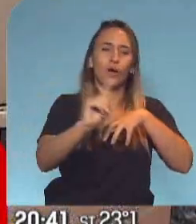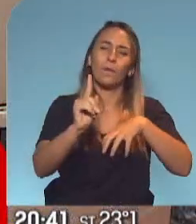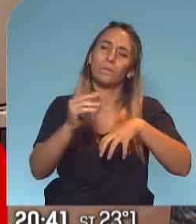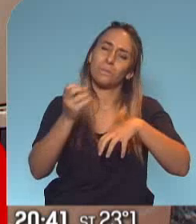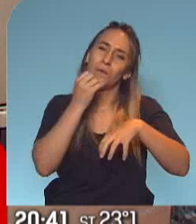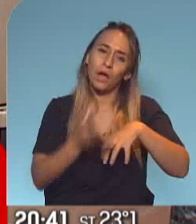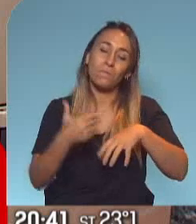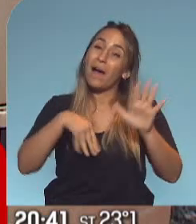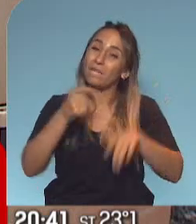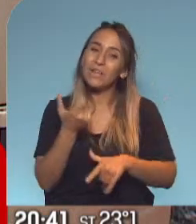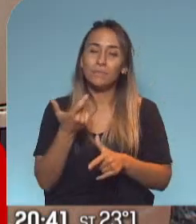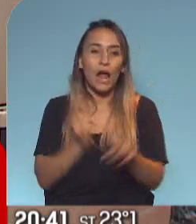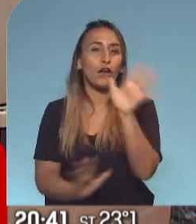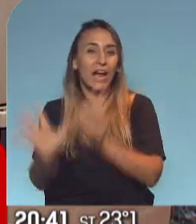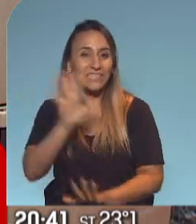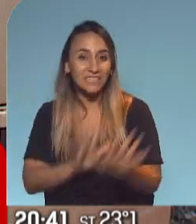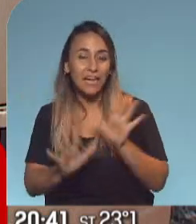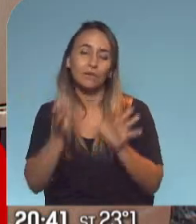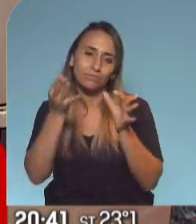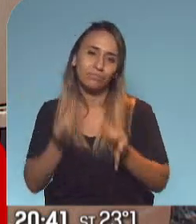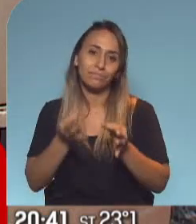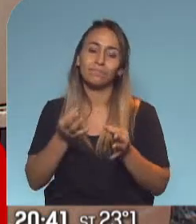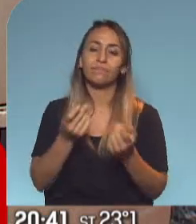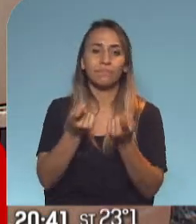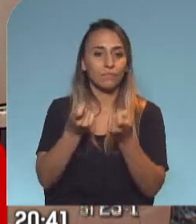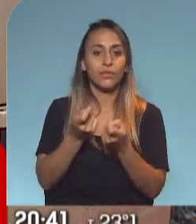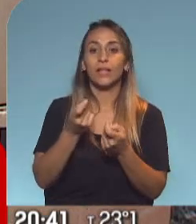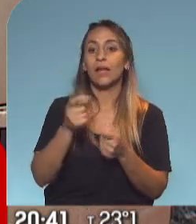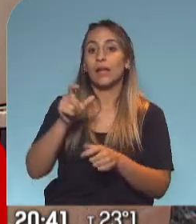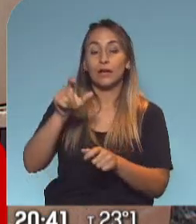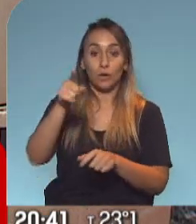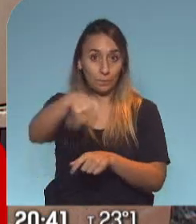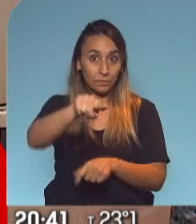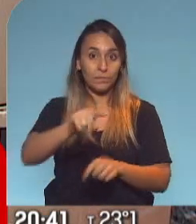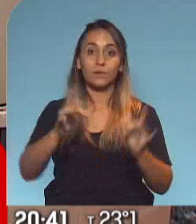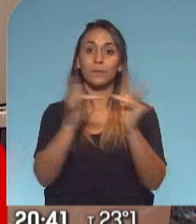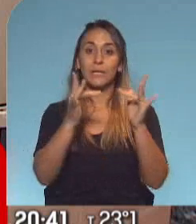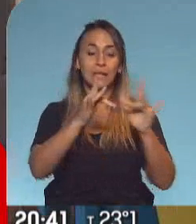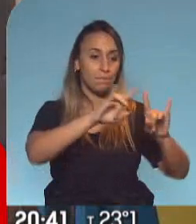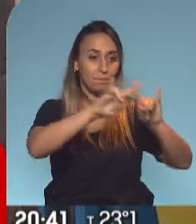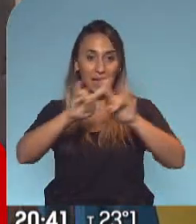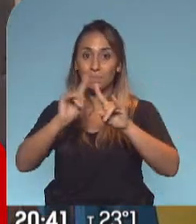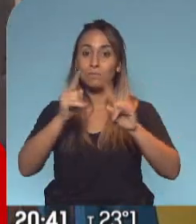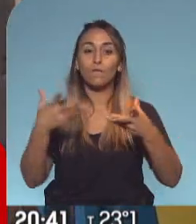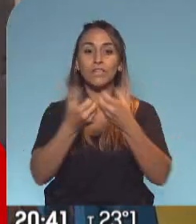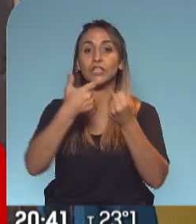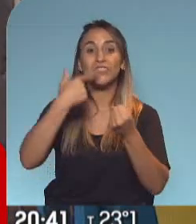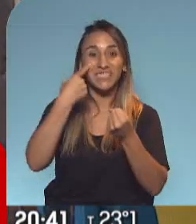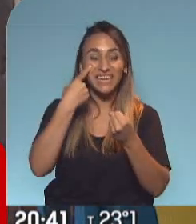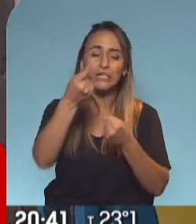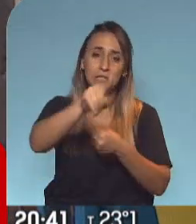fácil por una cuestión de logística que la gente se meta en la página de la fundación y que haga una donación